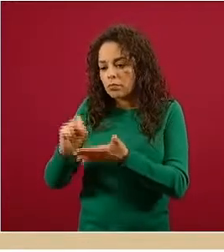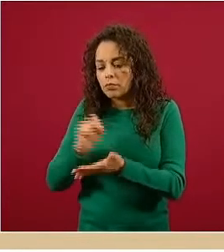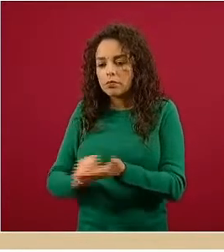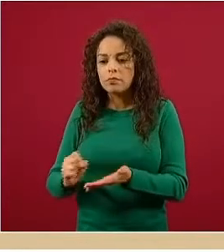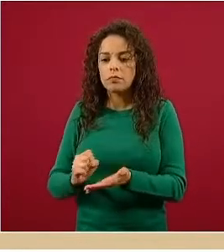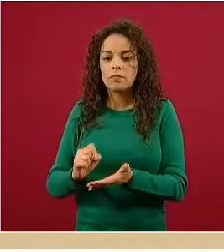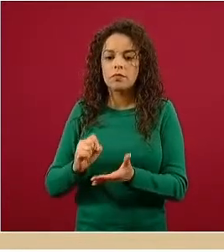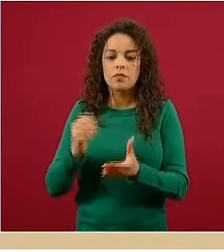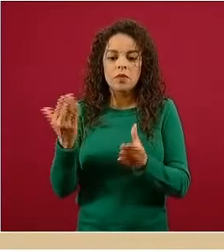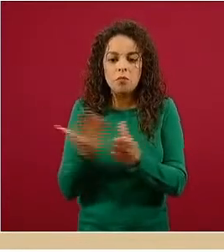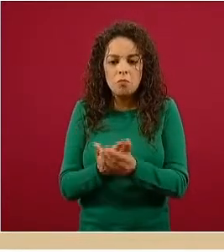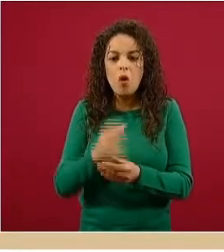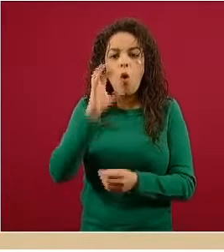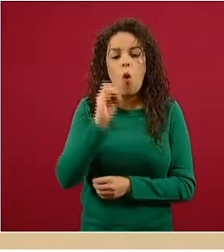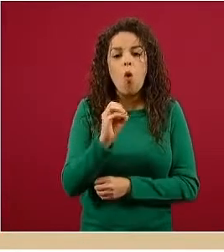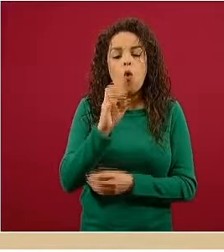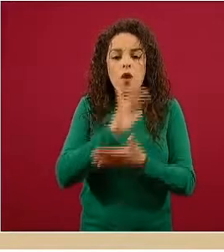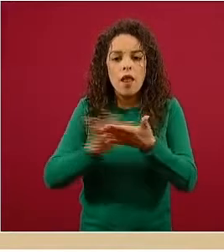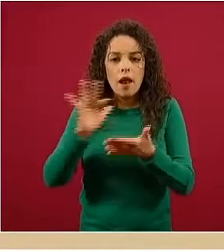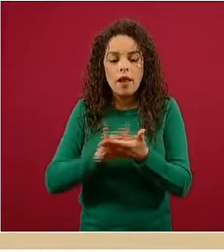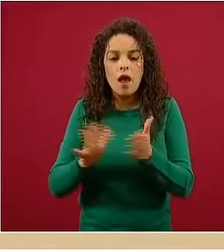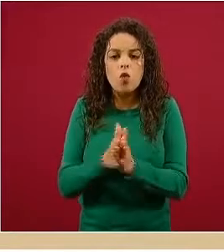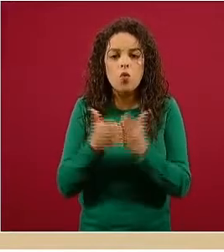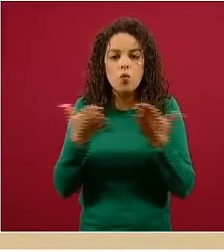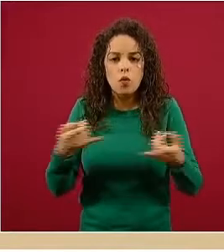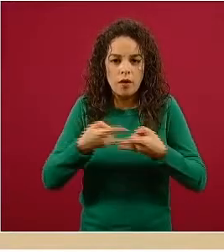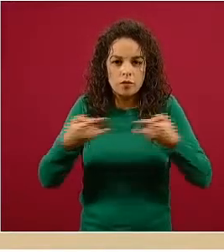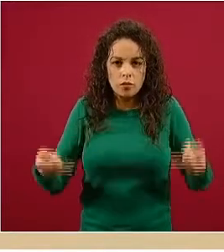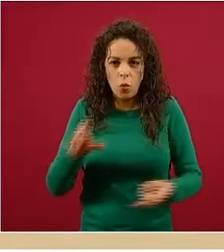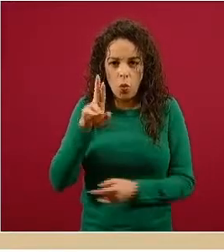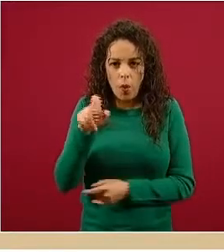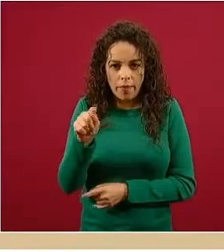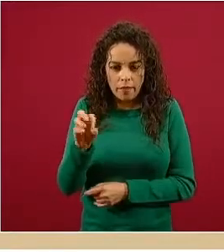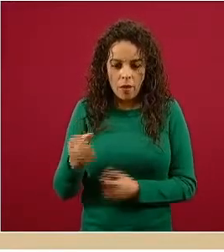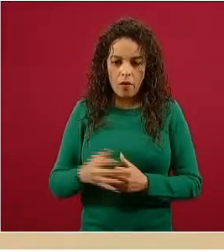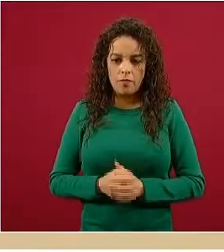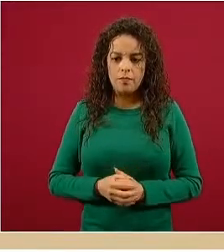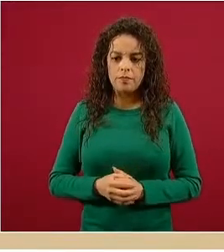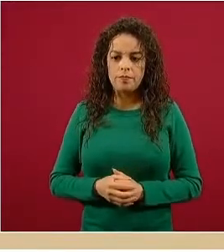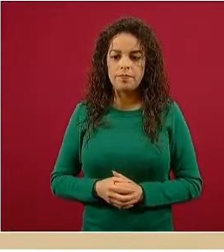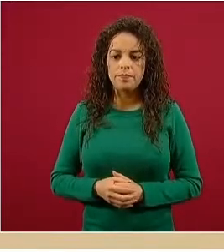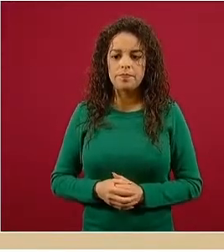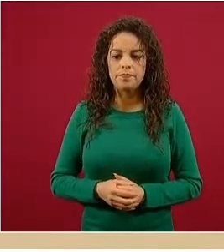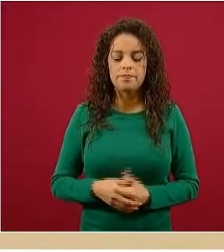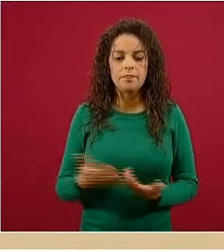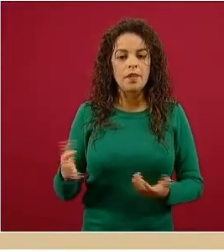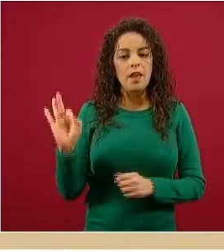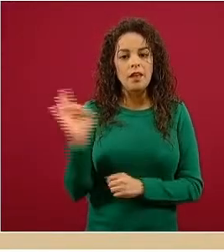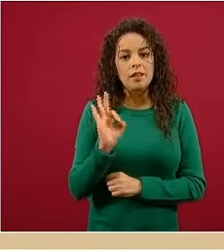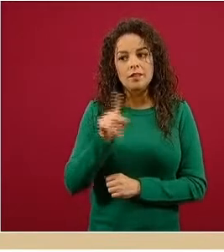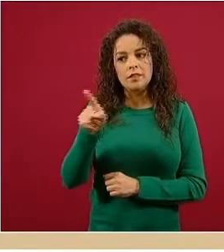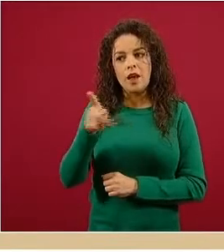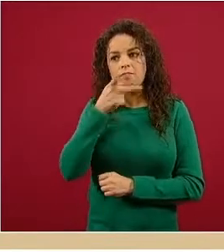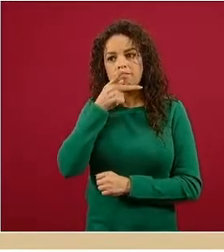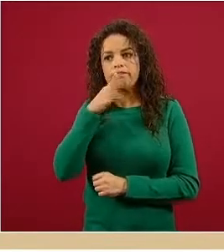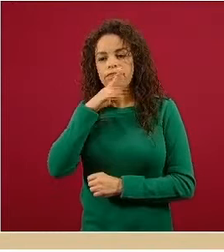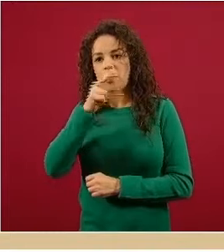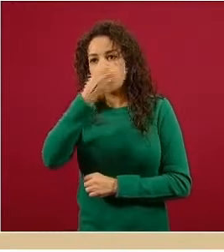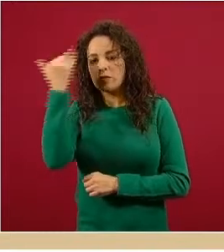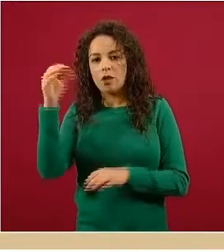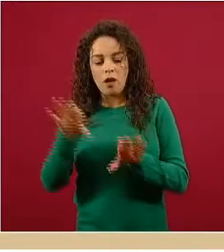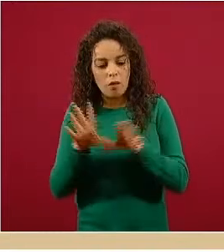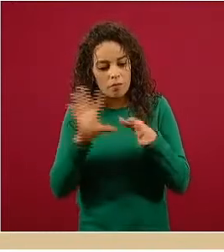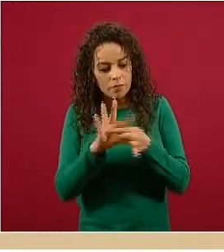veces desde una perspectiva de creencias. Sin embargo, damos falsas esperanzas. Y bueno, también